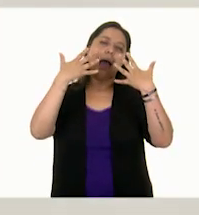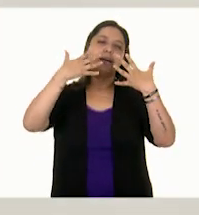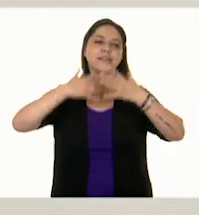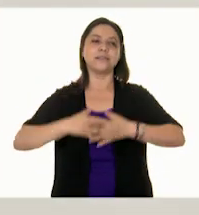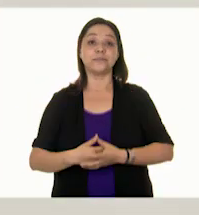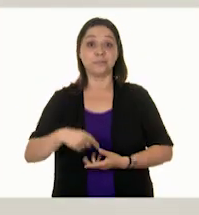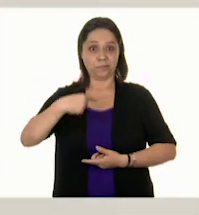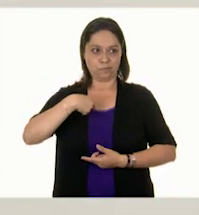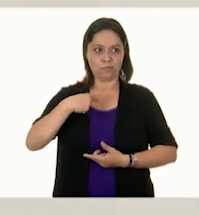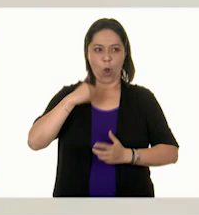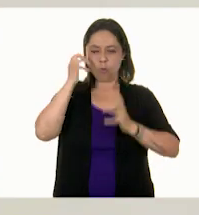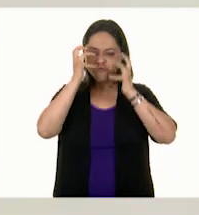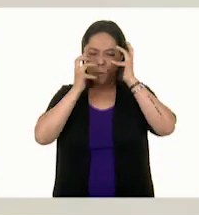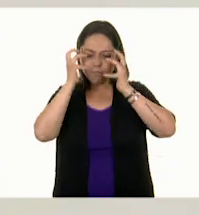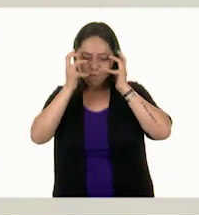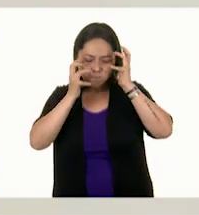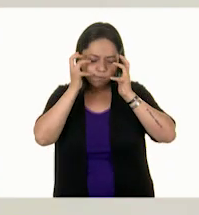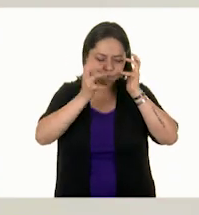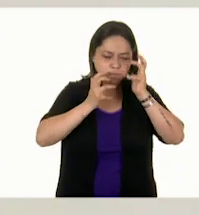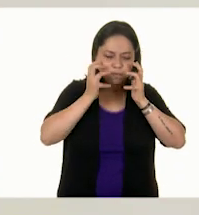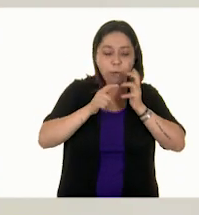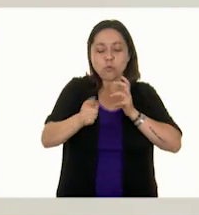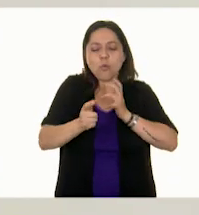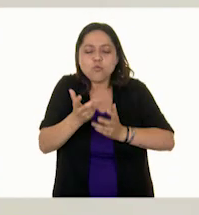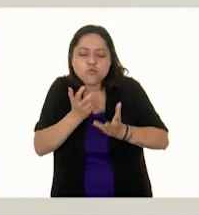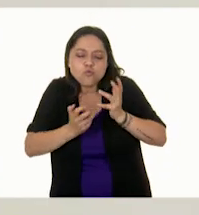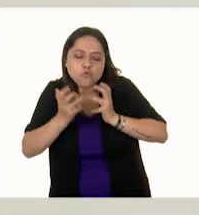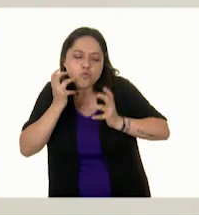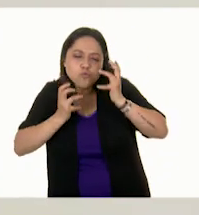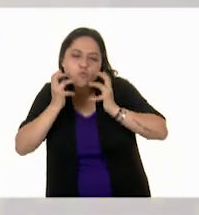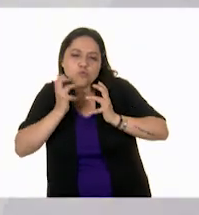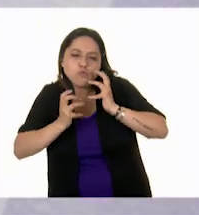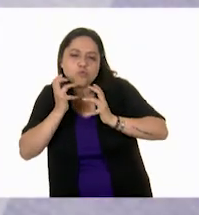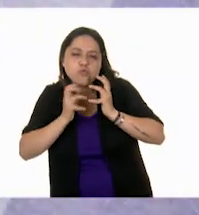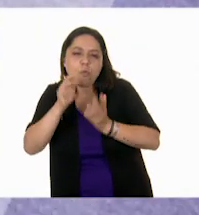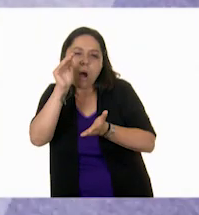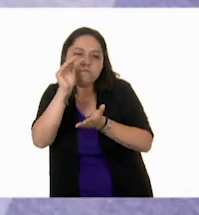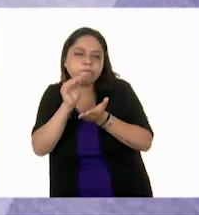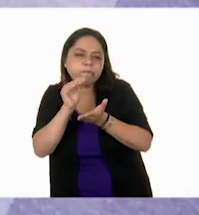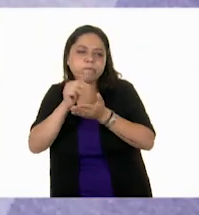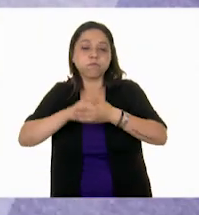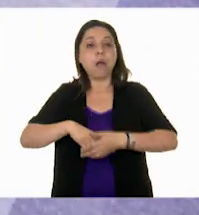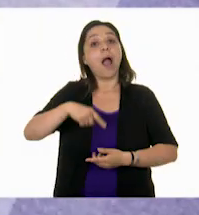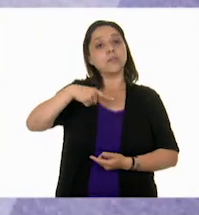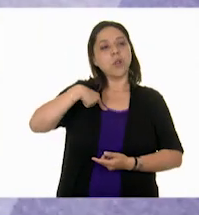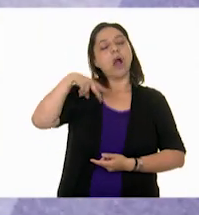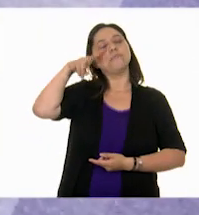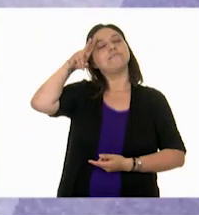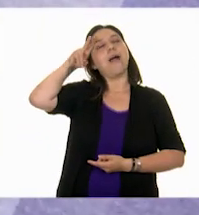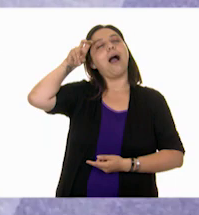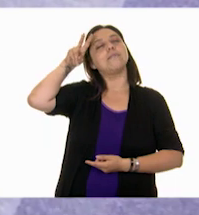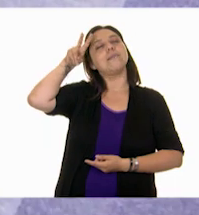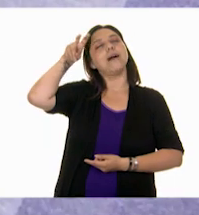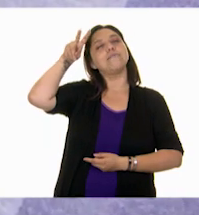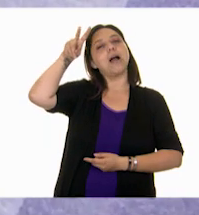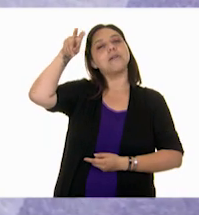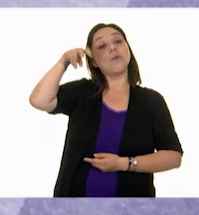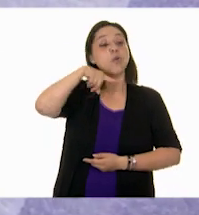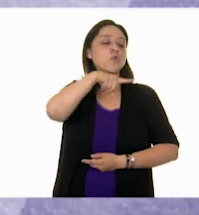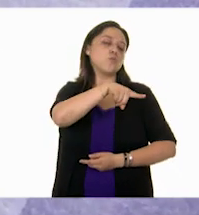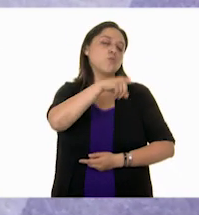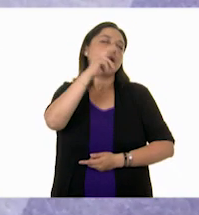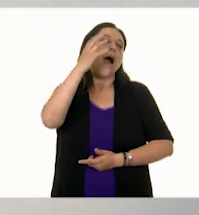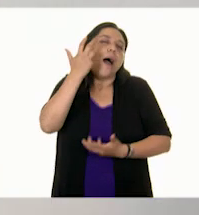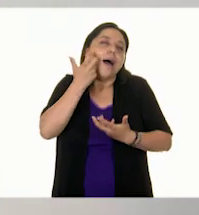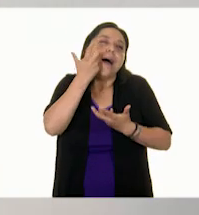Yo espuma, tú espumita. Yo sueño, tú